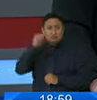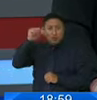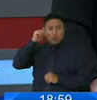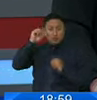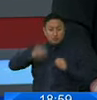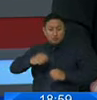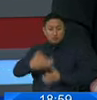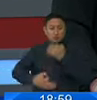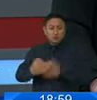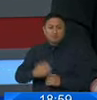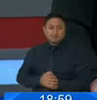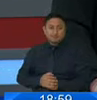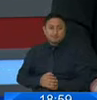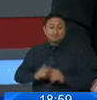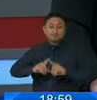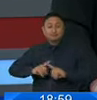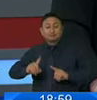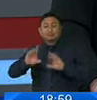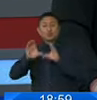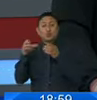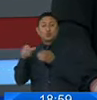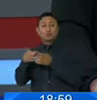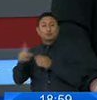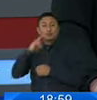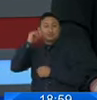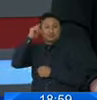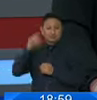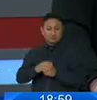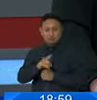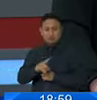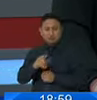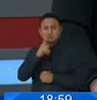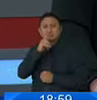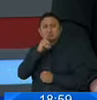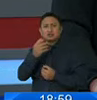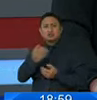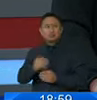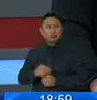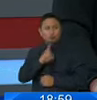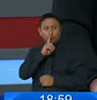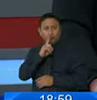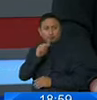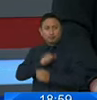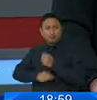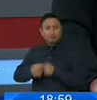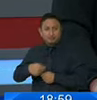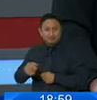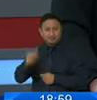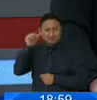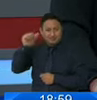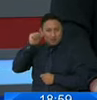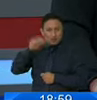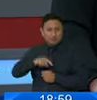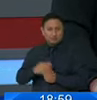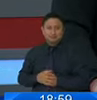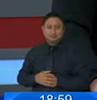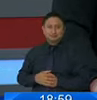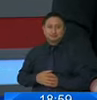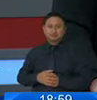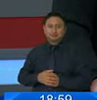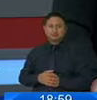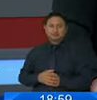tema, mientras que correístas piden que se descubra quién filtró un audio que supuestamente es parte de la cooperación